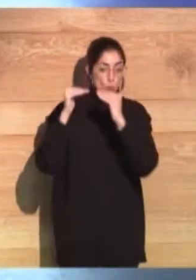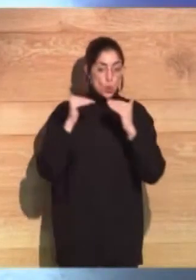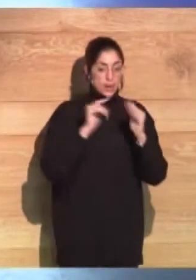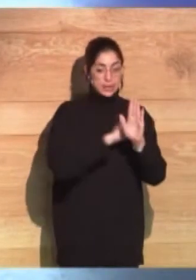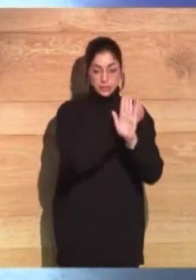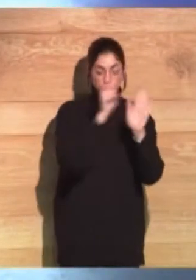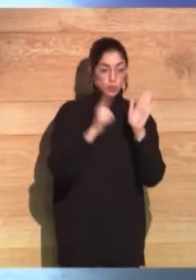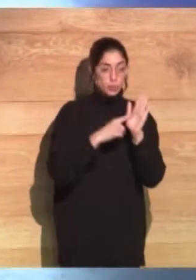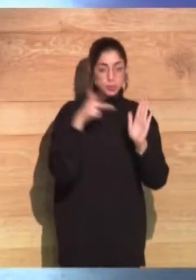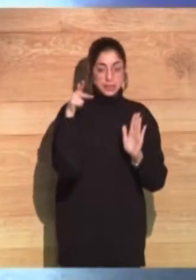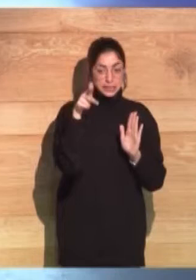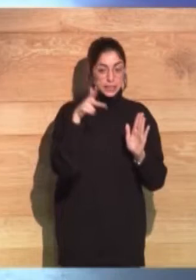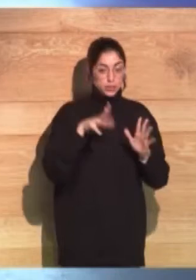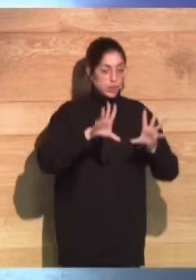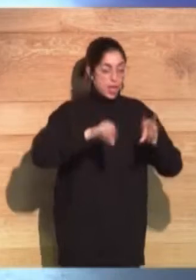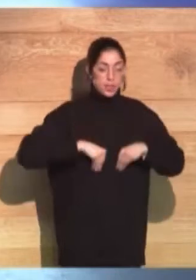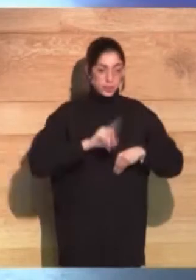de derechos.